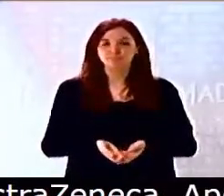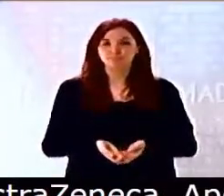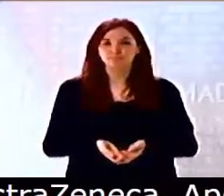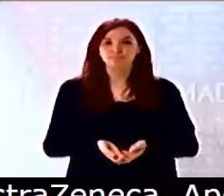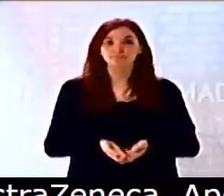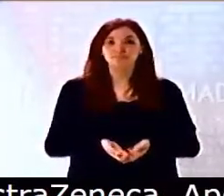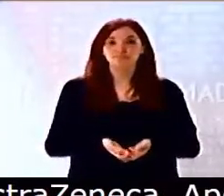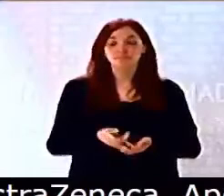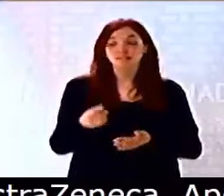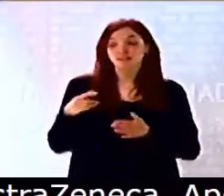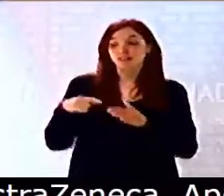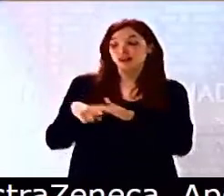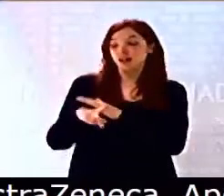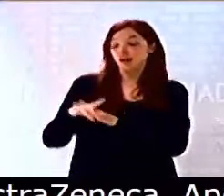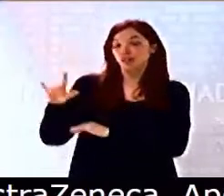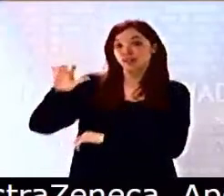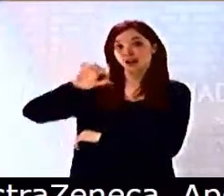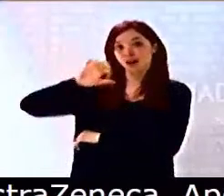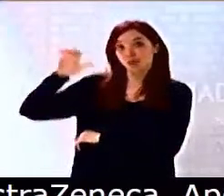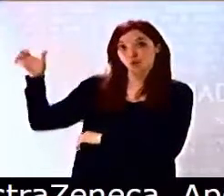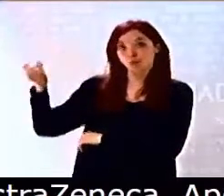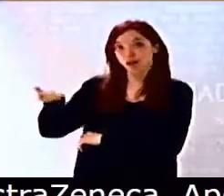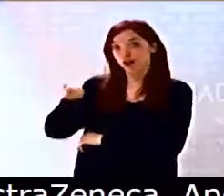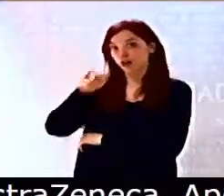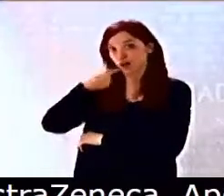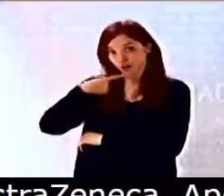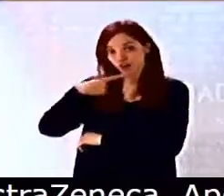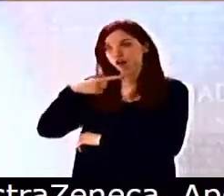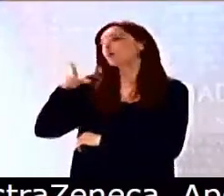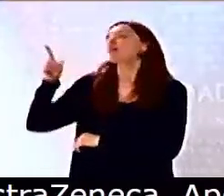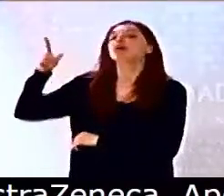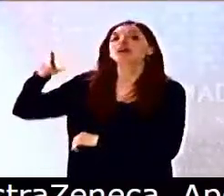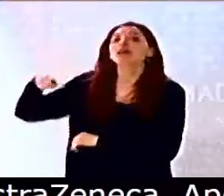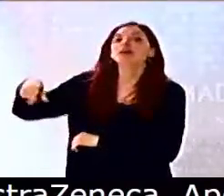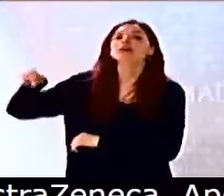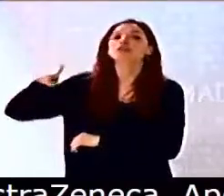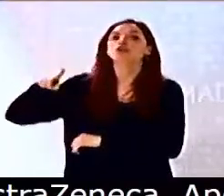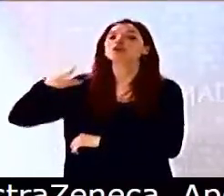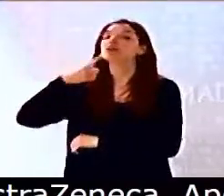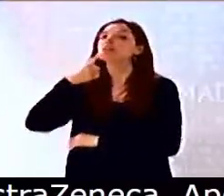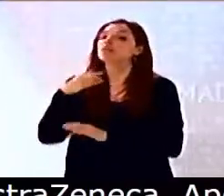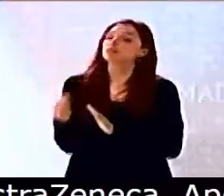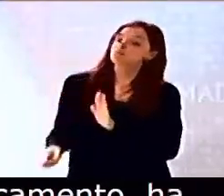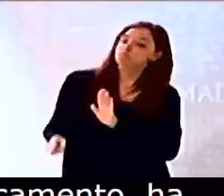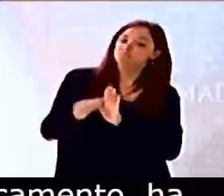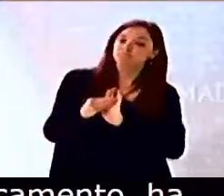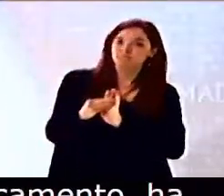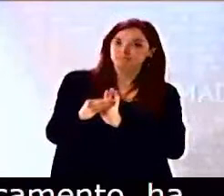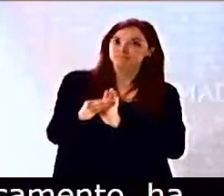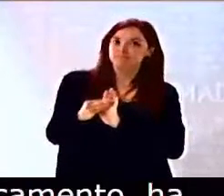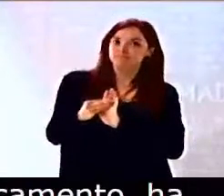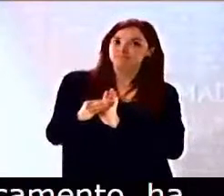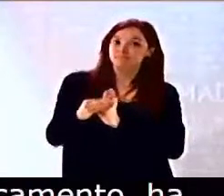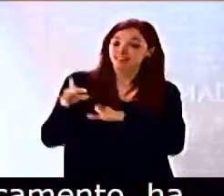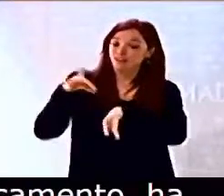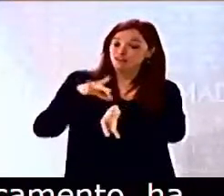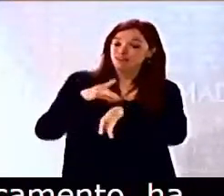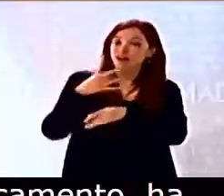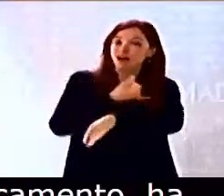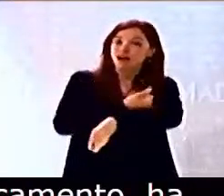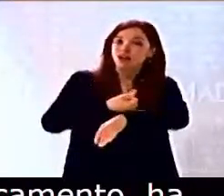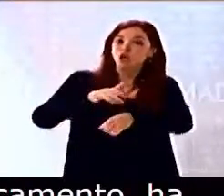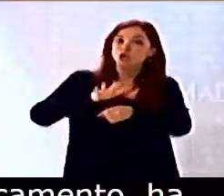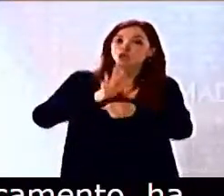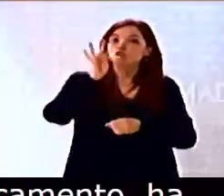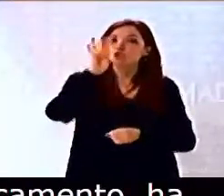La EMA, la Agencia Europea del Medicamento, ha introducido los trombos en dos partes de